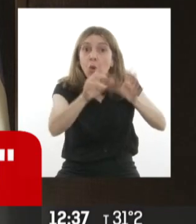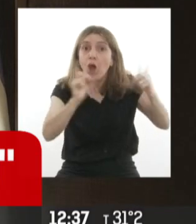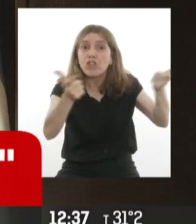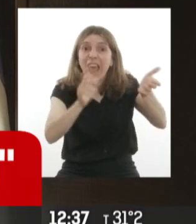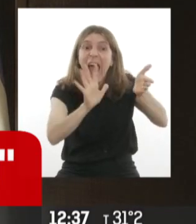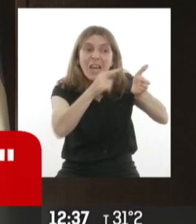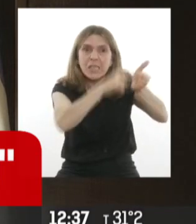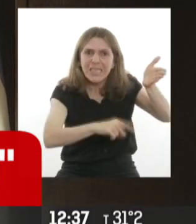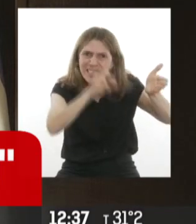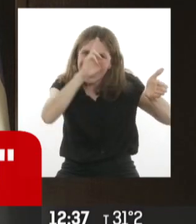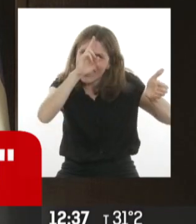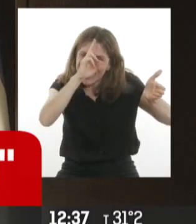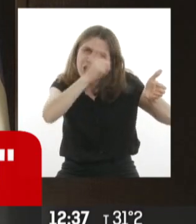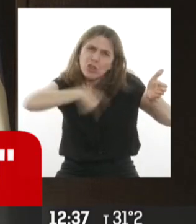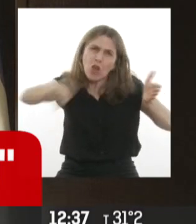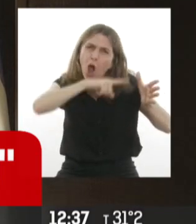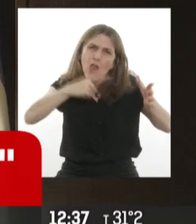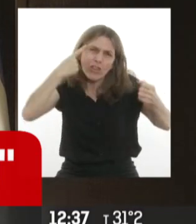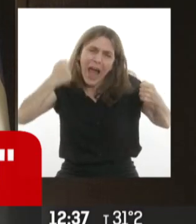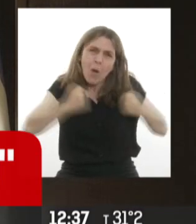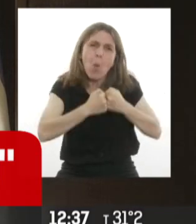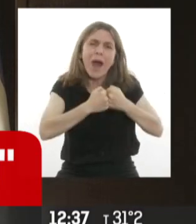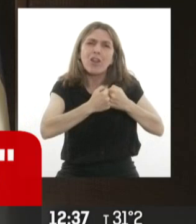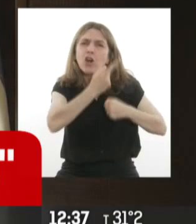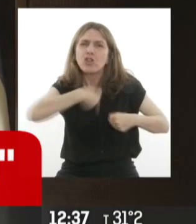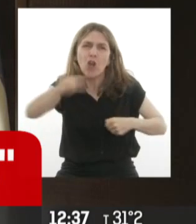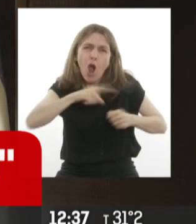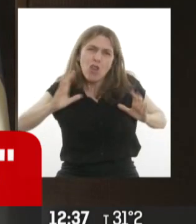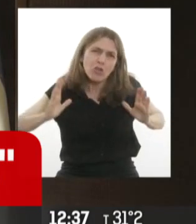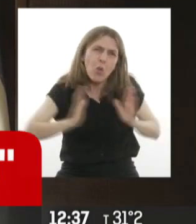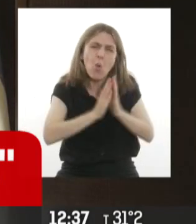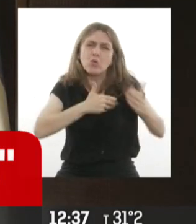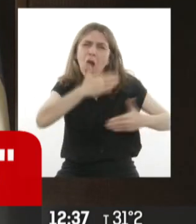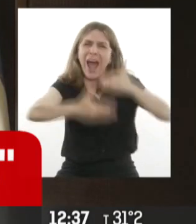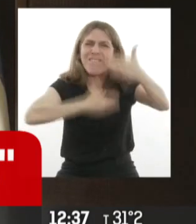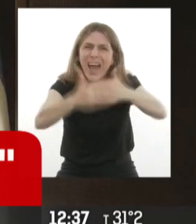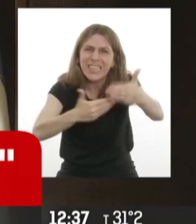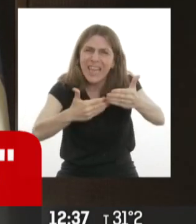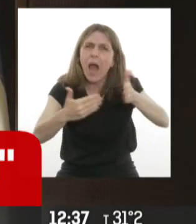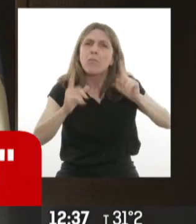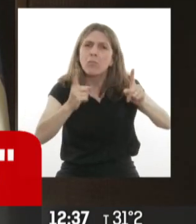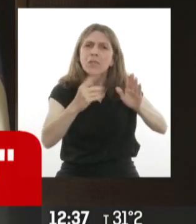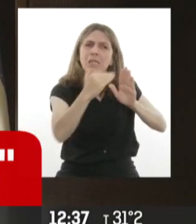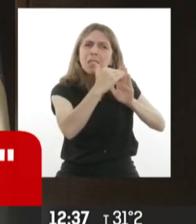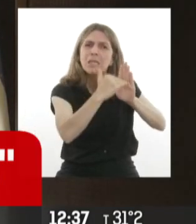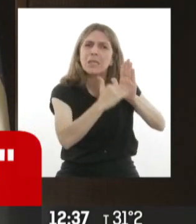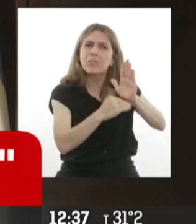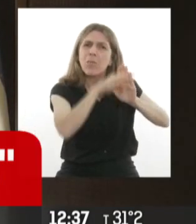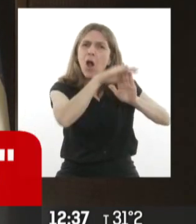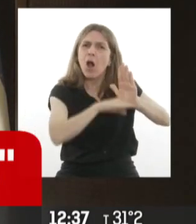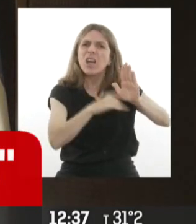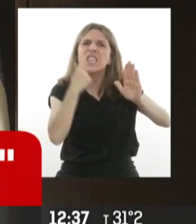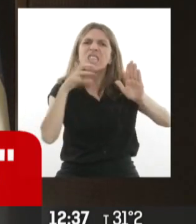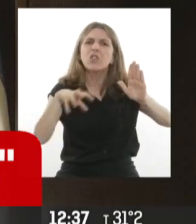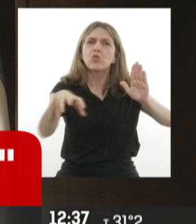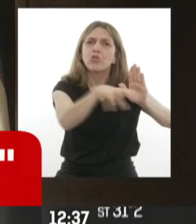Es el ponerse de acuerdo todos y decir vamos todos juntos para ese lado, que estas sean las instituciones que nos rijan